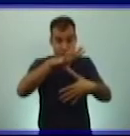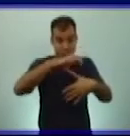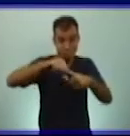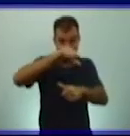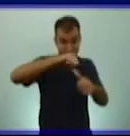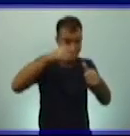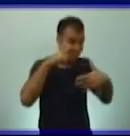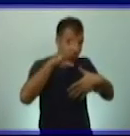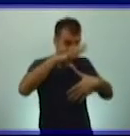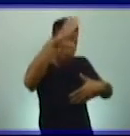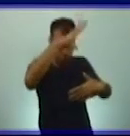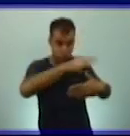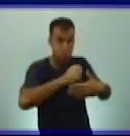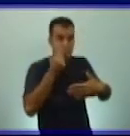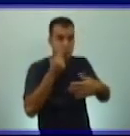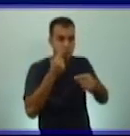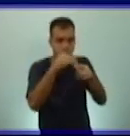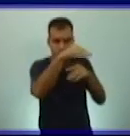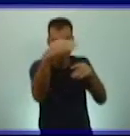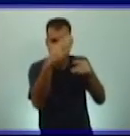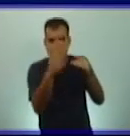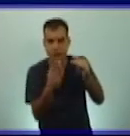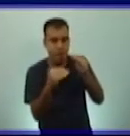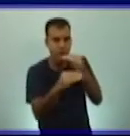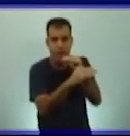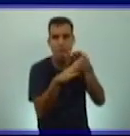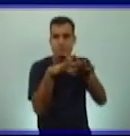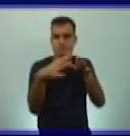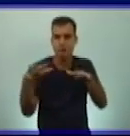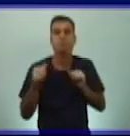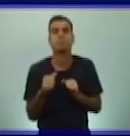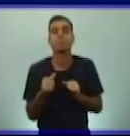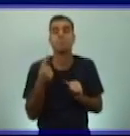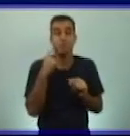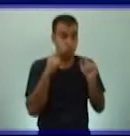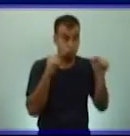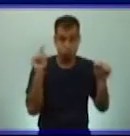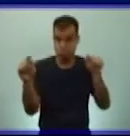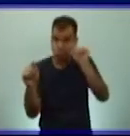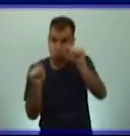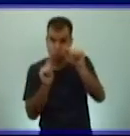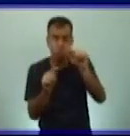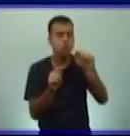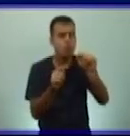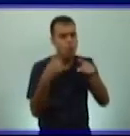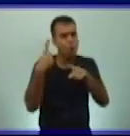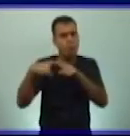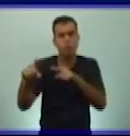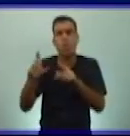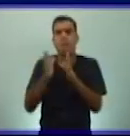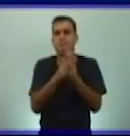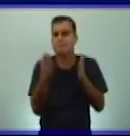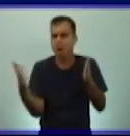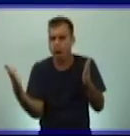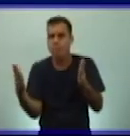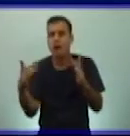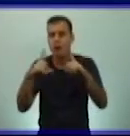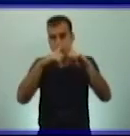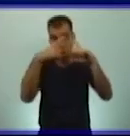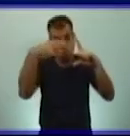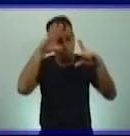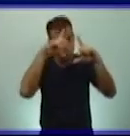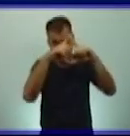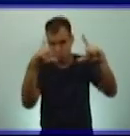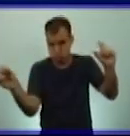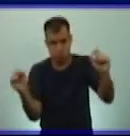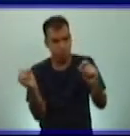poder localizar estos límites marítimos. Y los puntos extremos del archipiélago lo localiza en un mapa solamente donde aparezca Cuba. Les